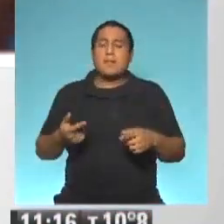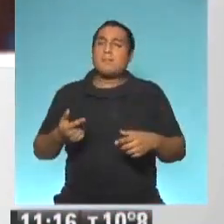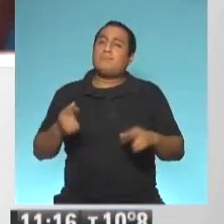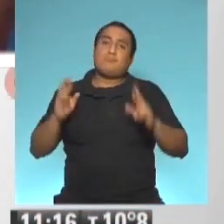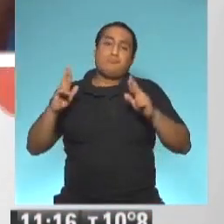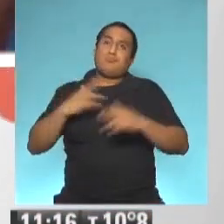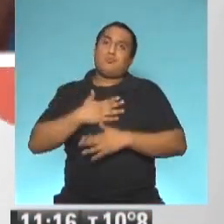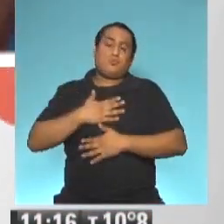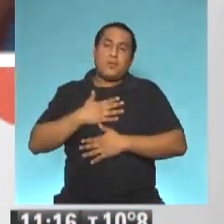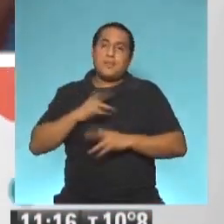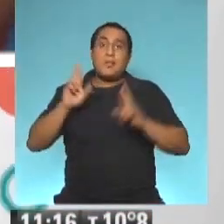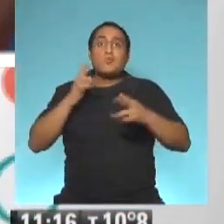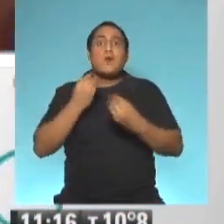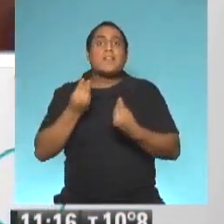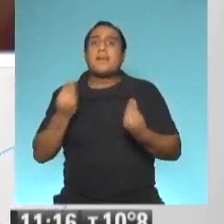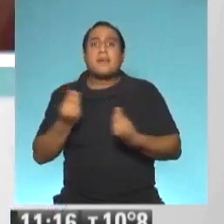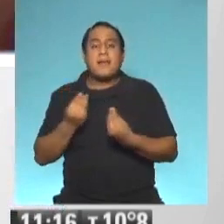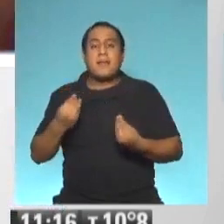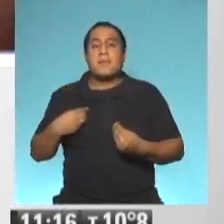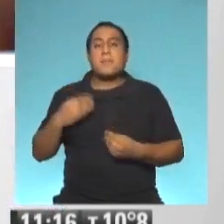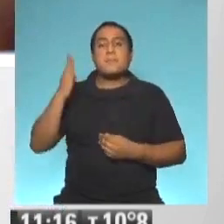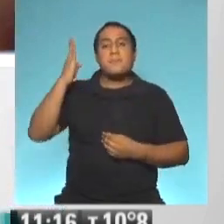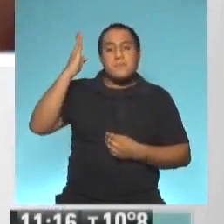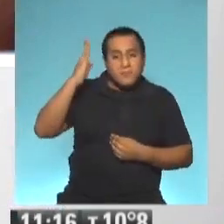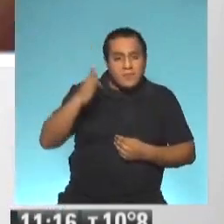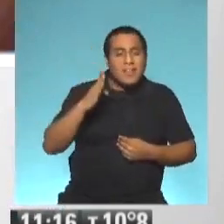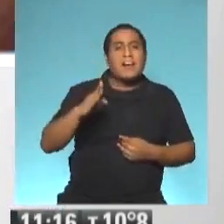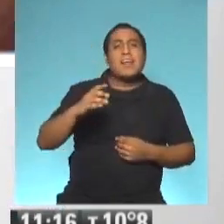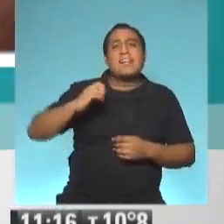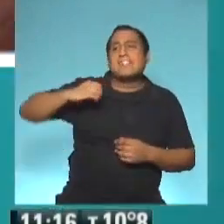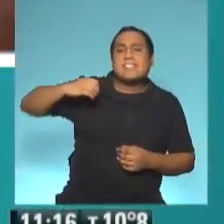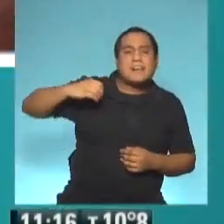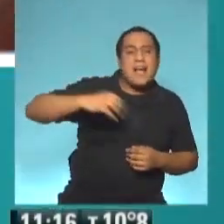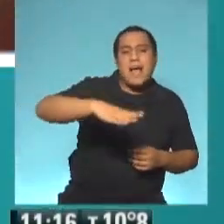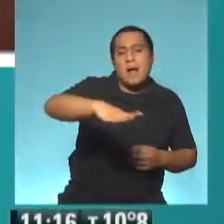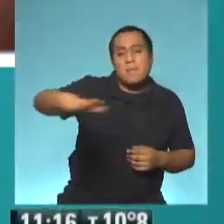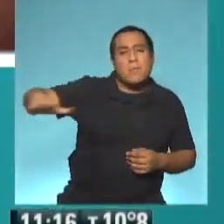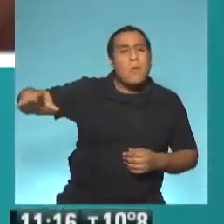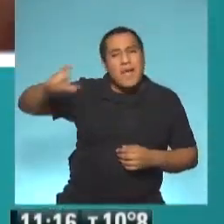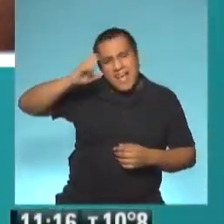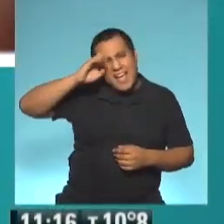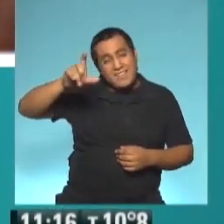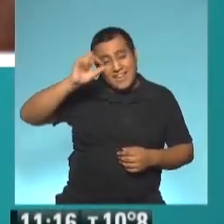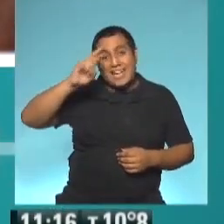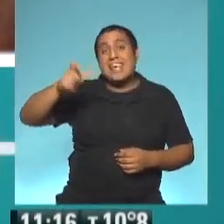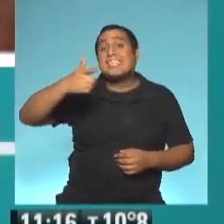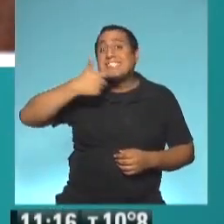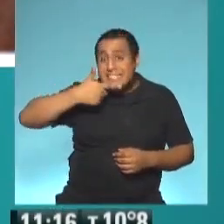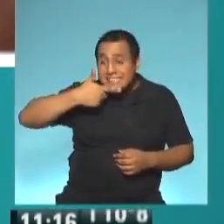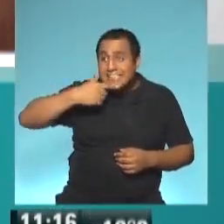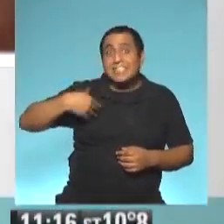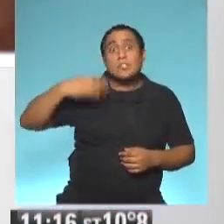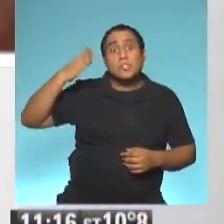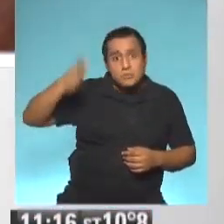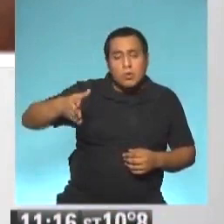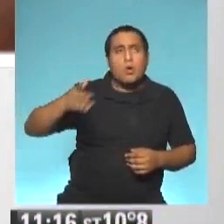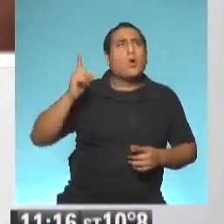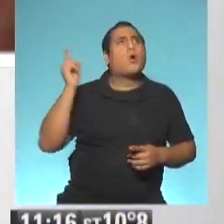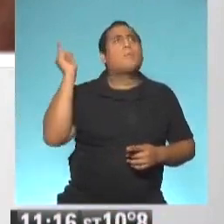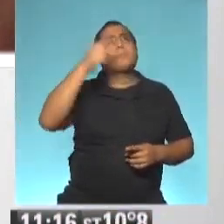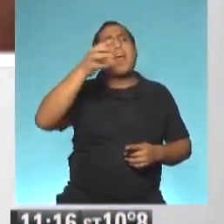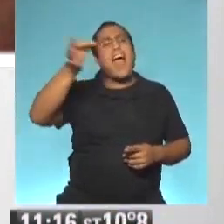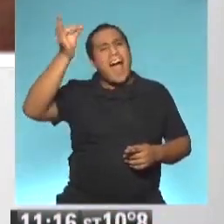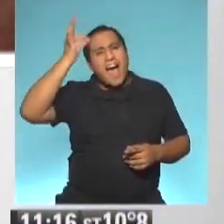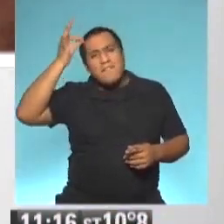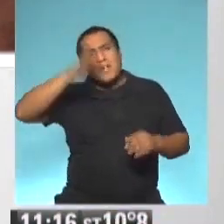estar, de haber ido al Everest, al campo base del Everest, sí, haber estado en África, en